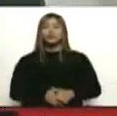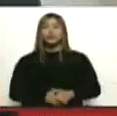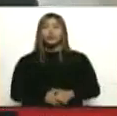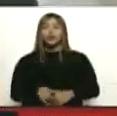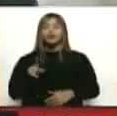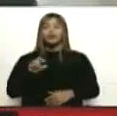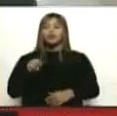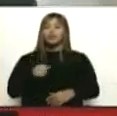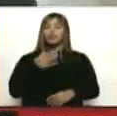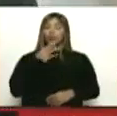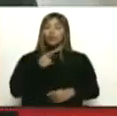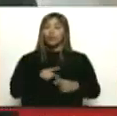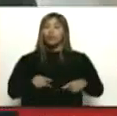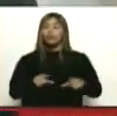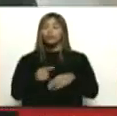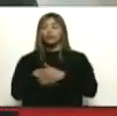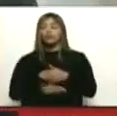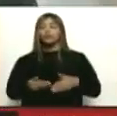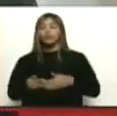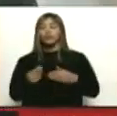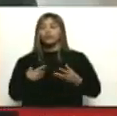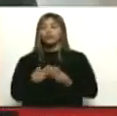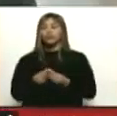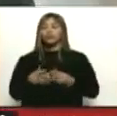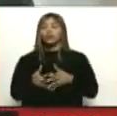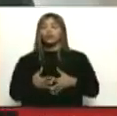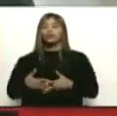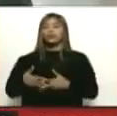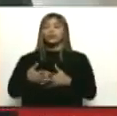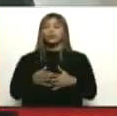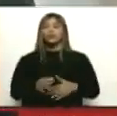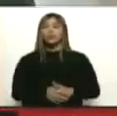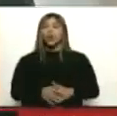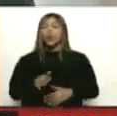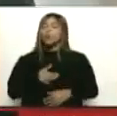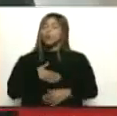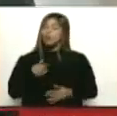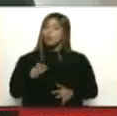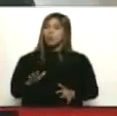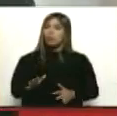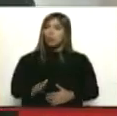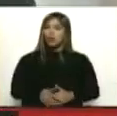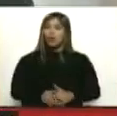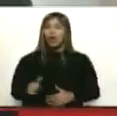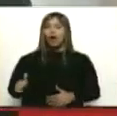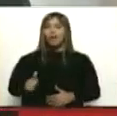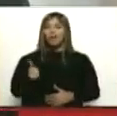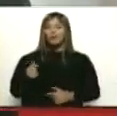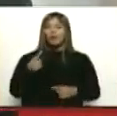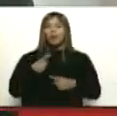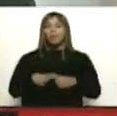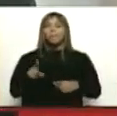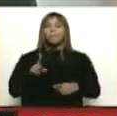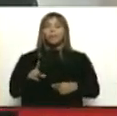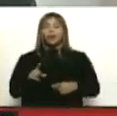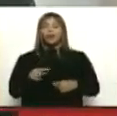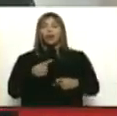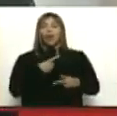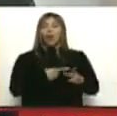se da algún espacio de negociación con los Estados Unidos, pues tendríamos que aprovecharlo, pero con los